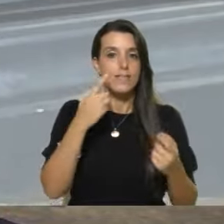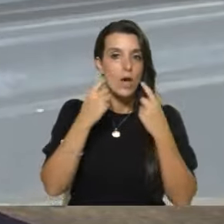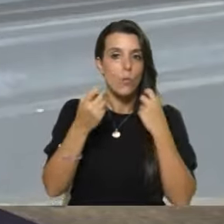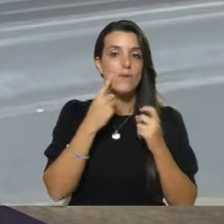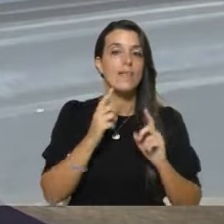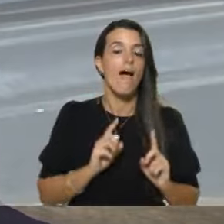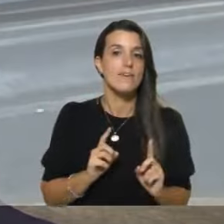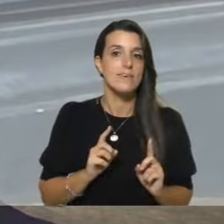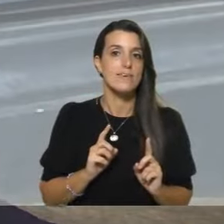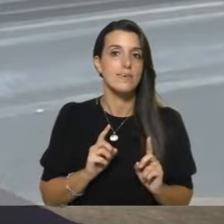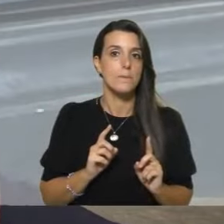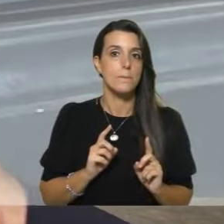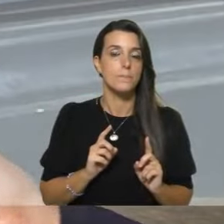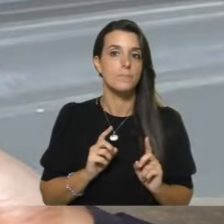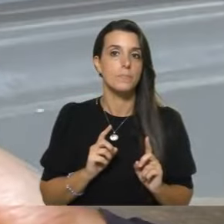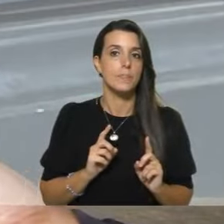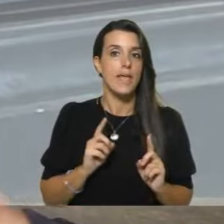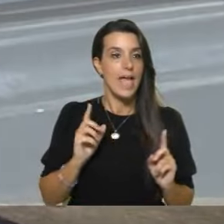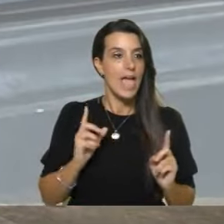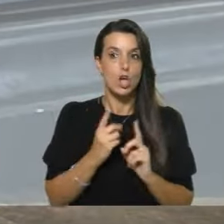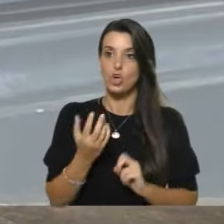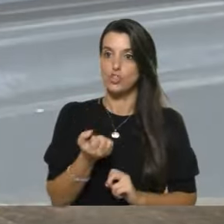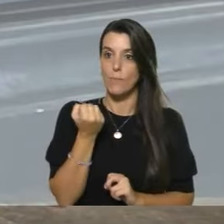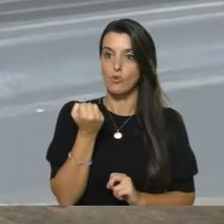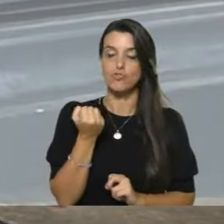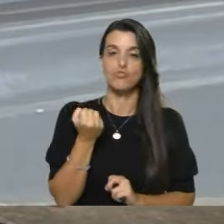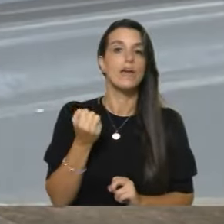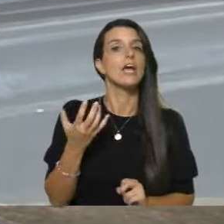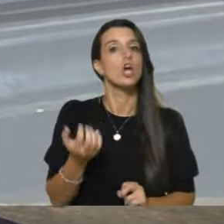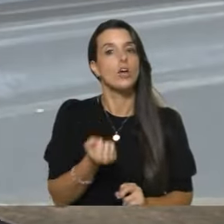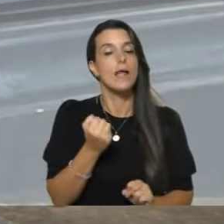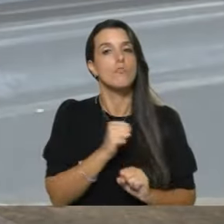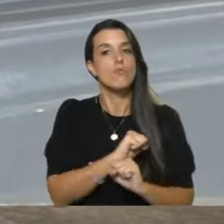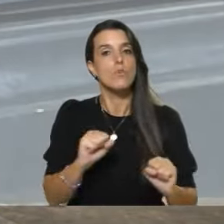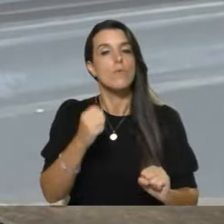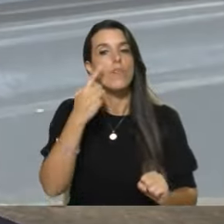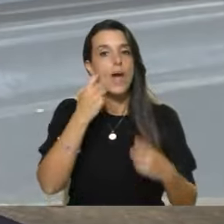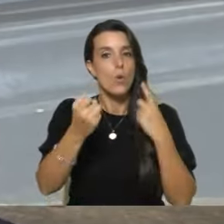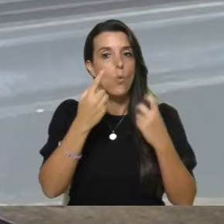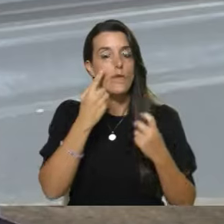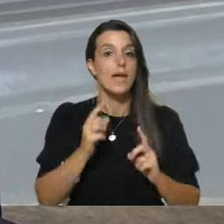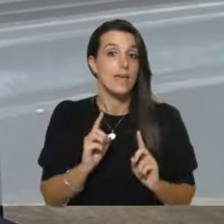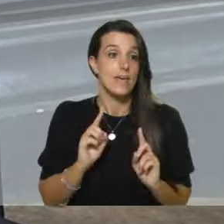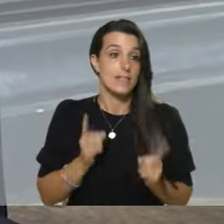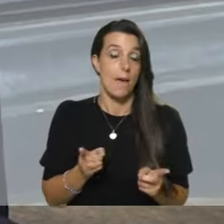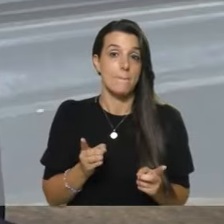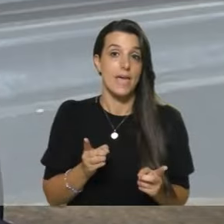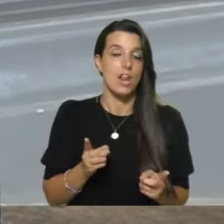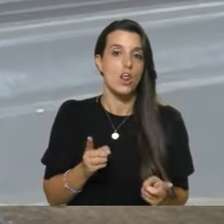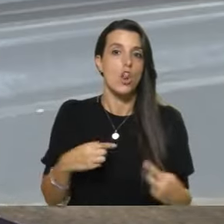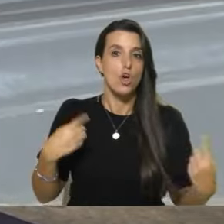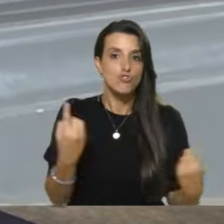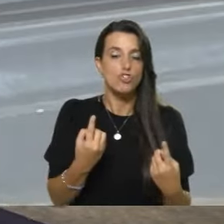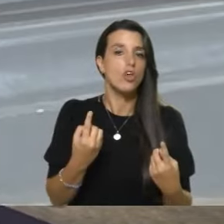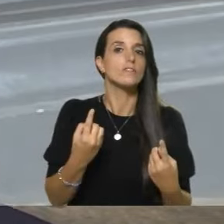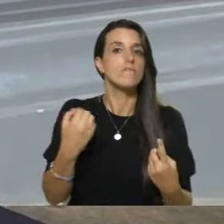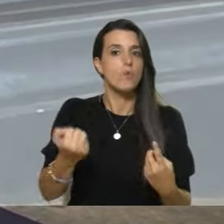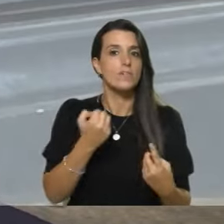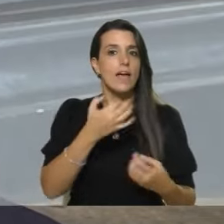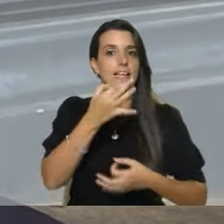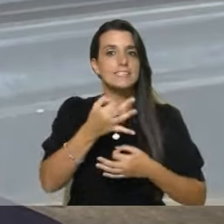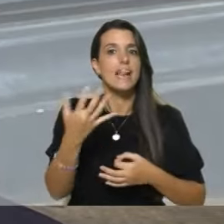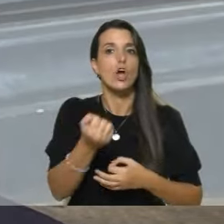que la encontramos. Que la encontramos y la pudimos identificar y que nos reafirma en que vamos a